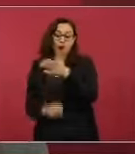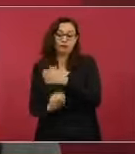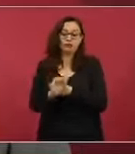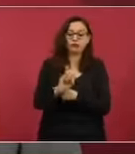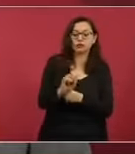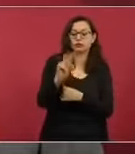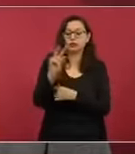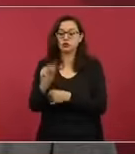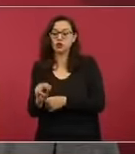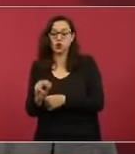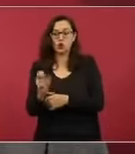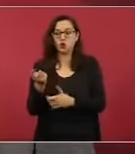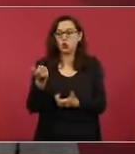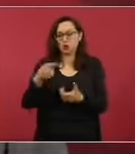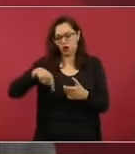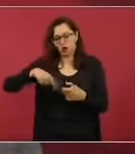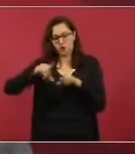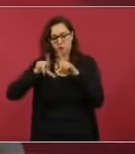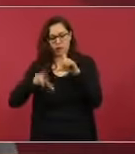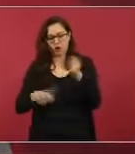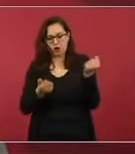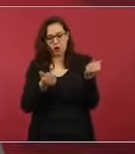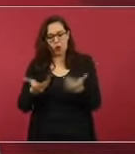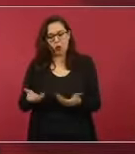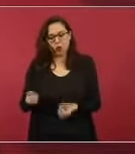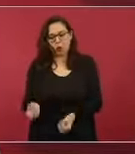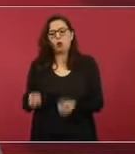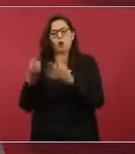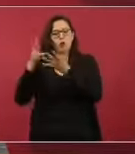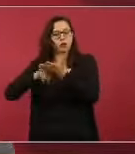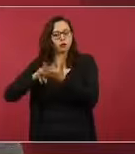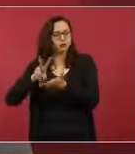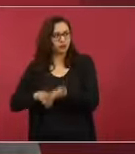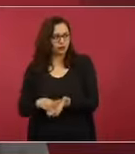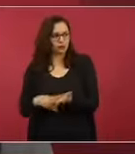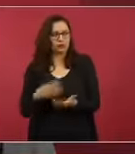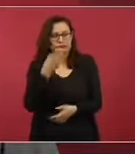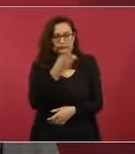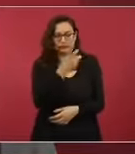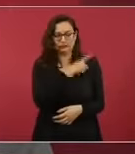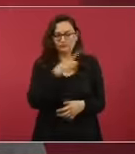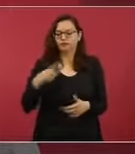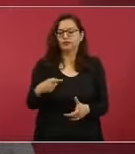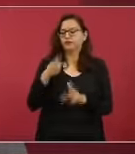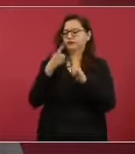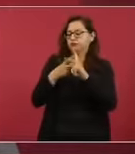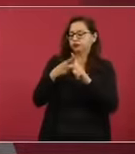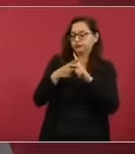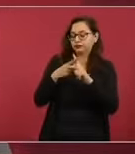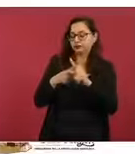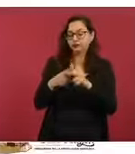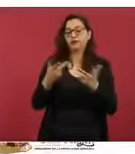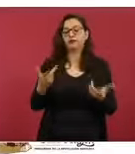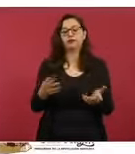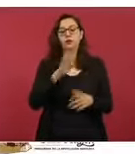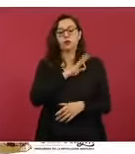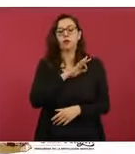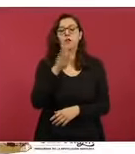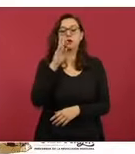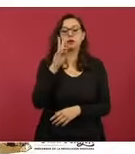Y precisamente la mejor opción para envío de efectivo en el mes de enero